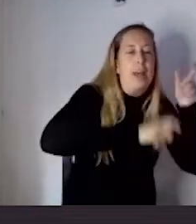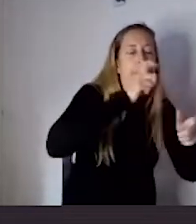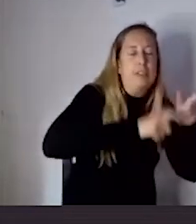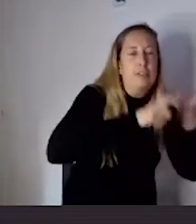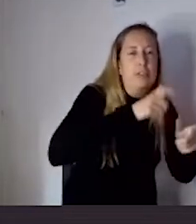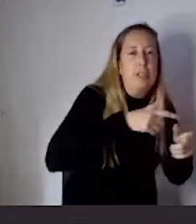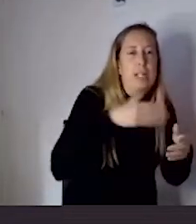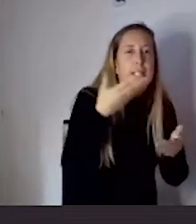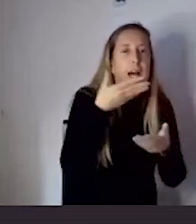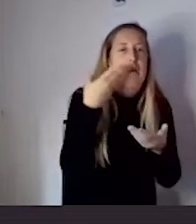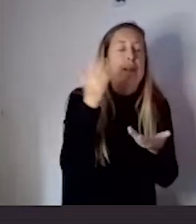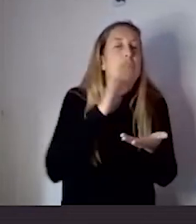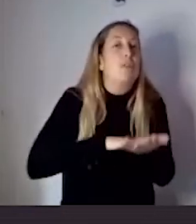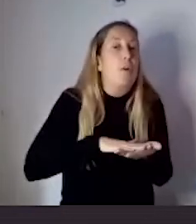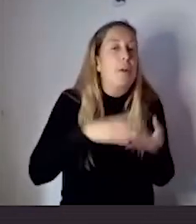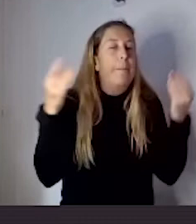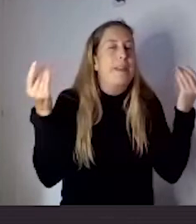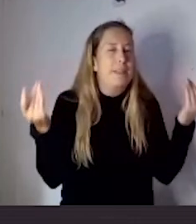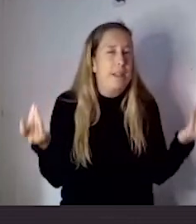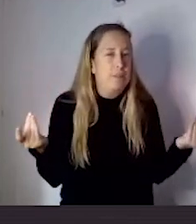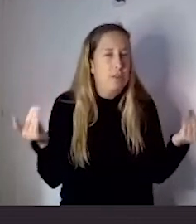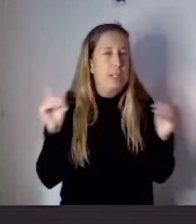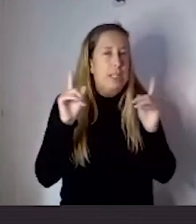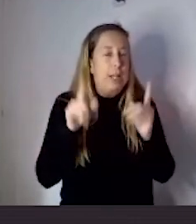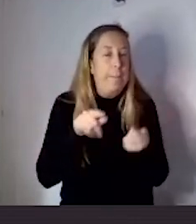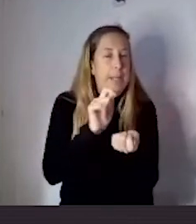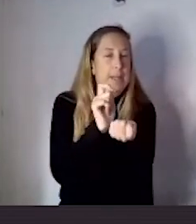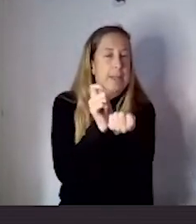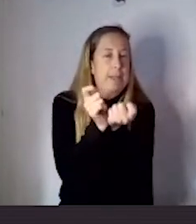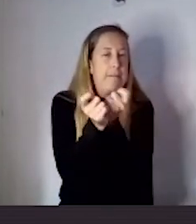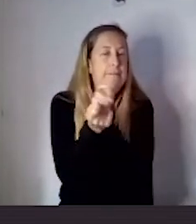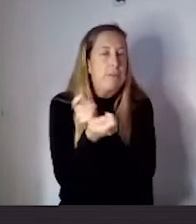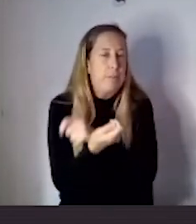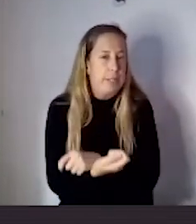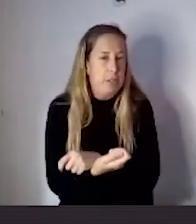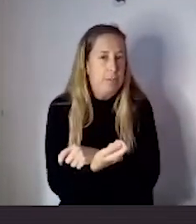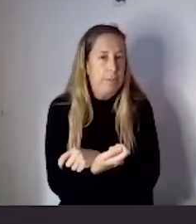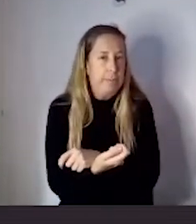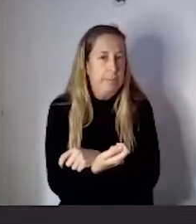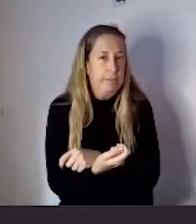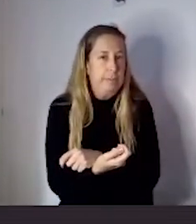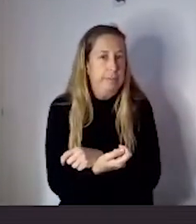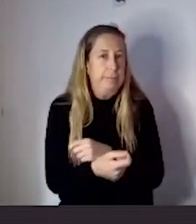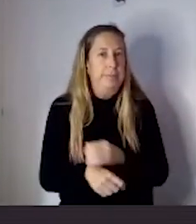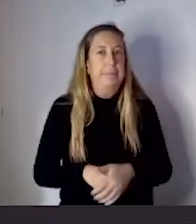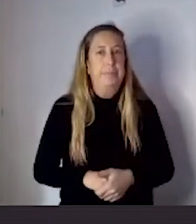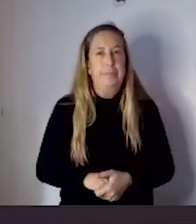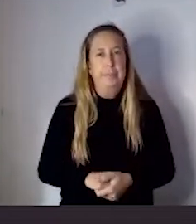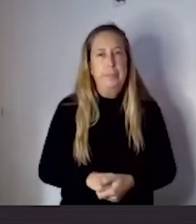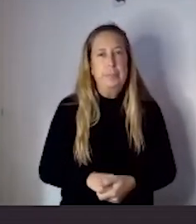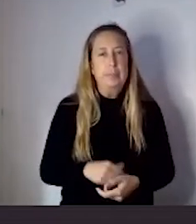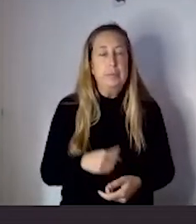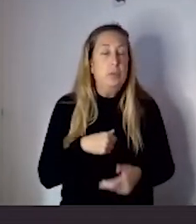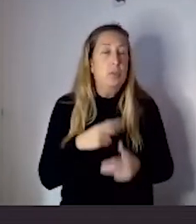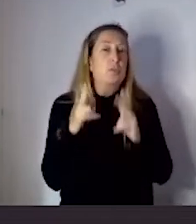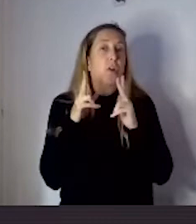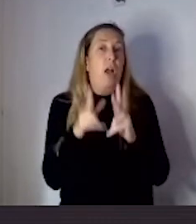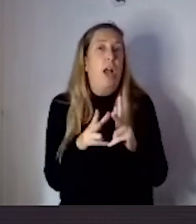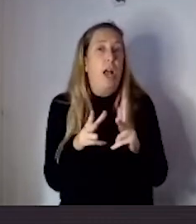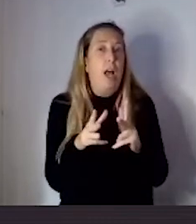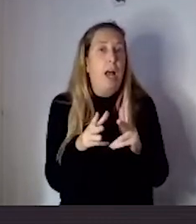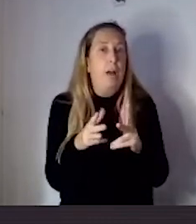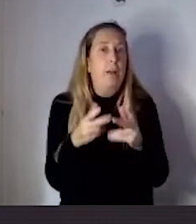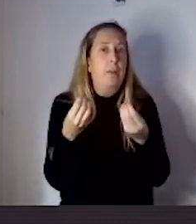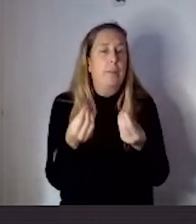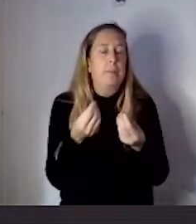ahora cuando nosotros hablamos de transformación que quiero decir con eso lo que estoy hablando es de cómo reforzamos